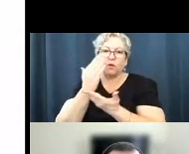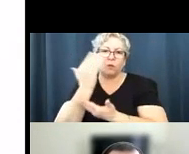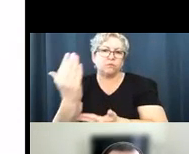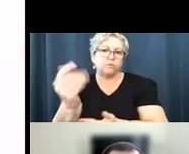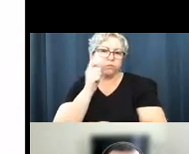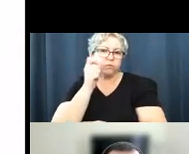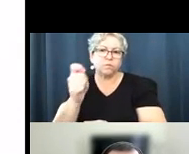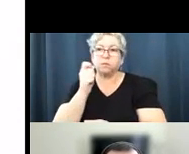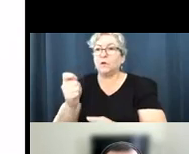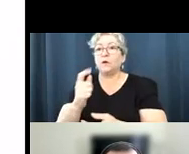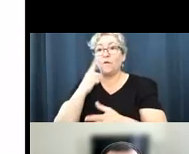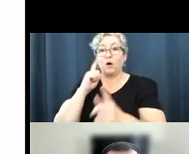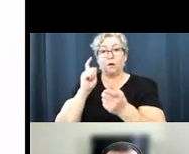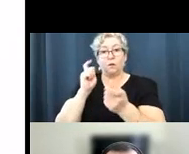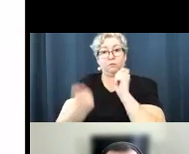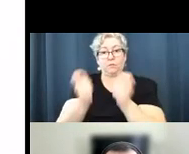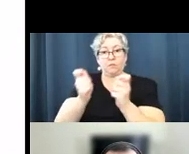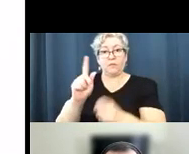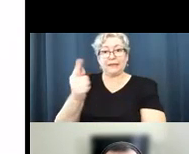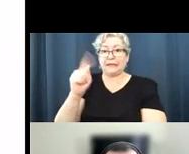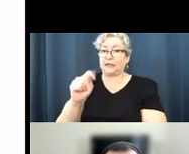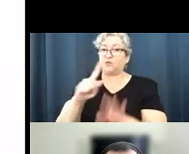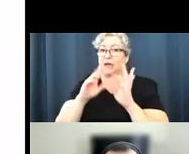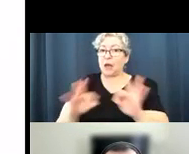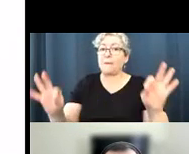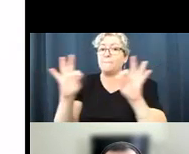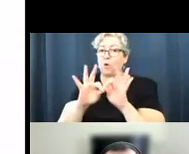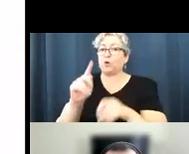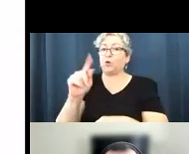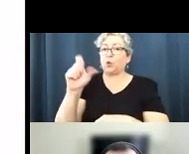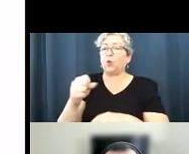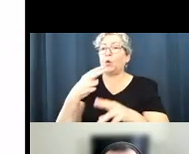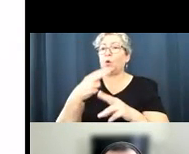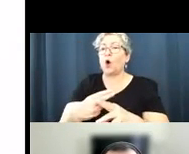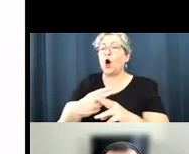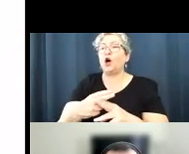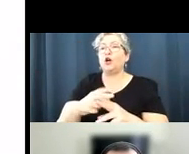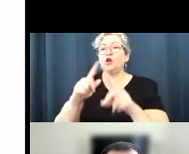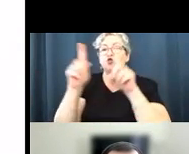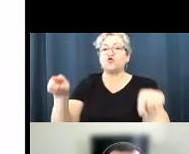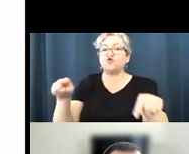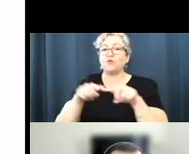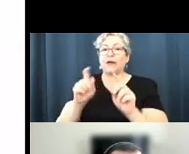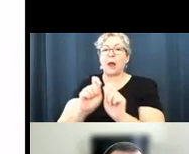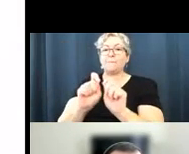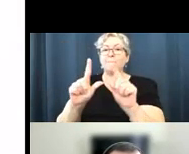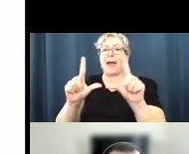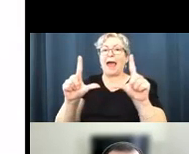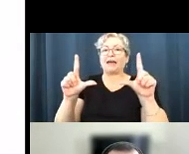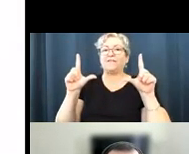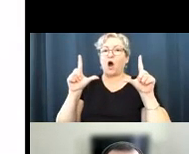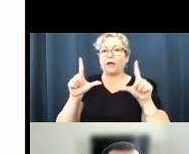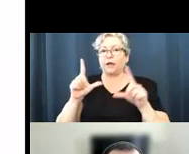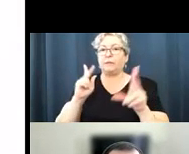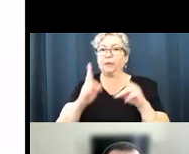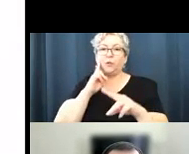O sea que el poder ajustar el texto es muy importante. Entonces, esas son cosas herramientas que son ampliadores